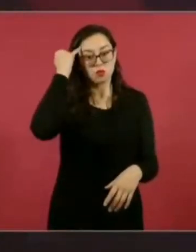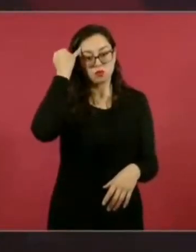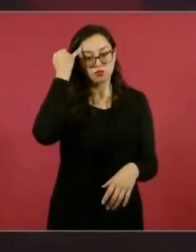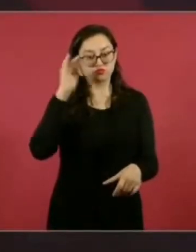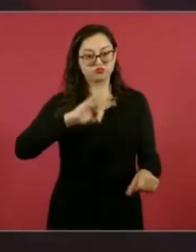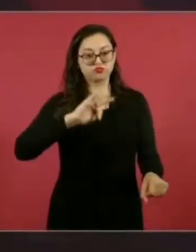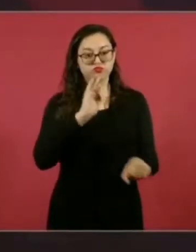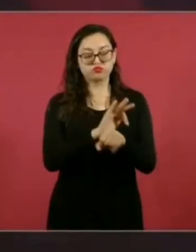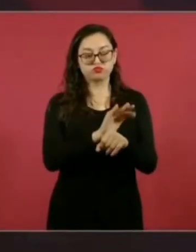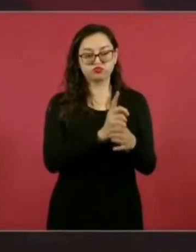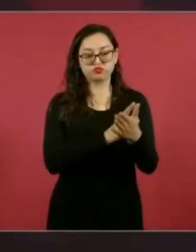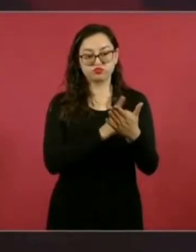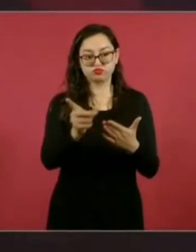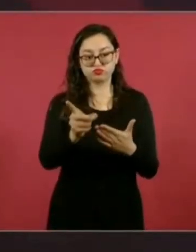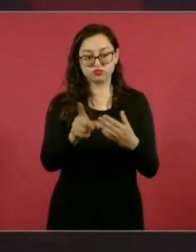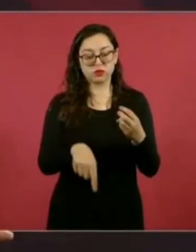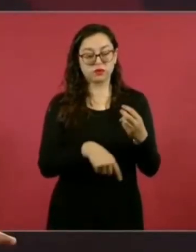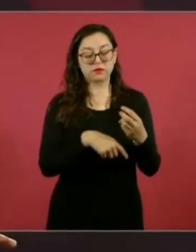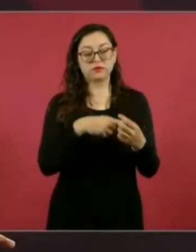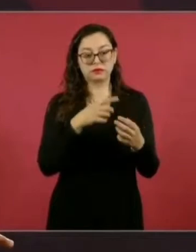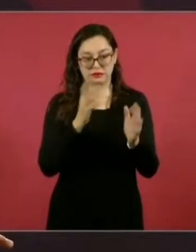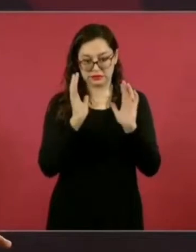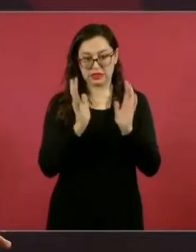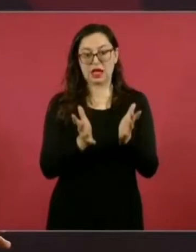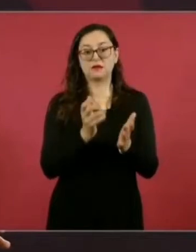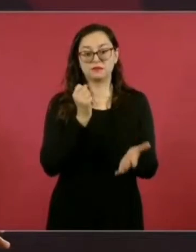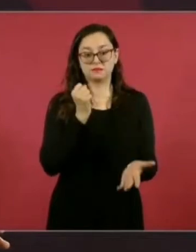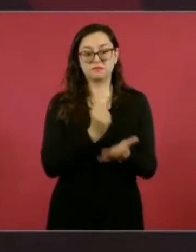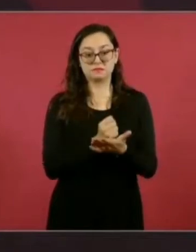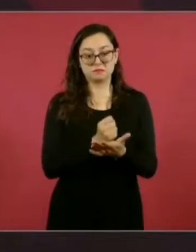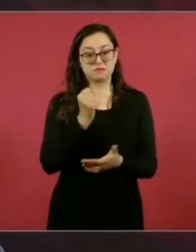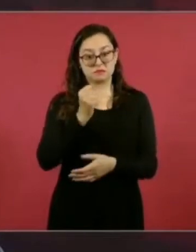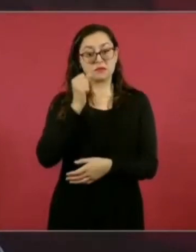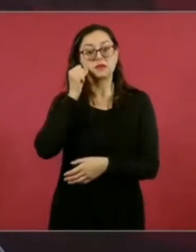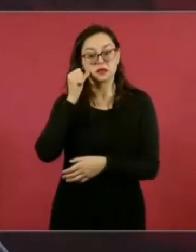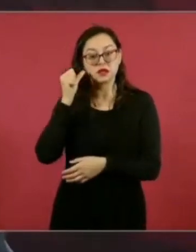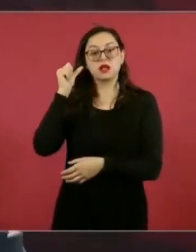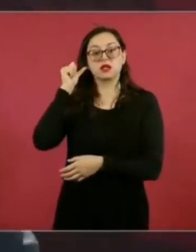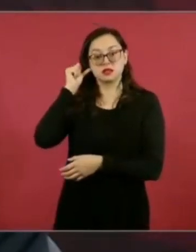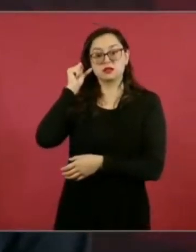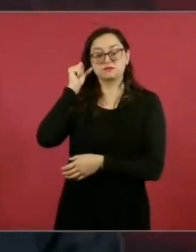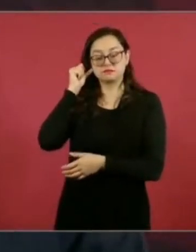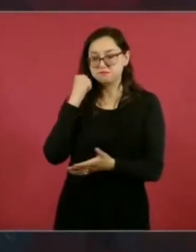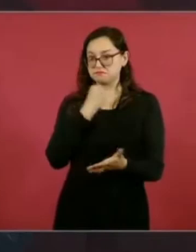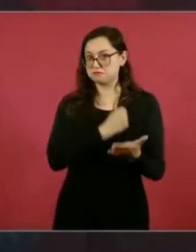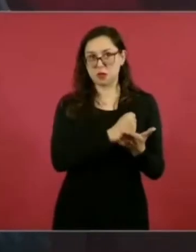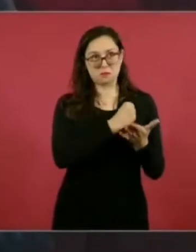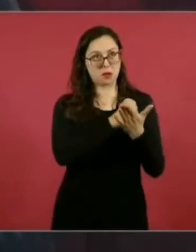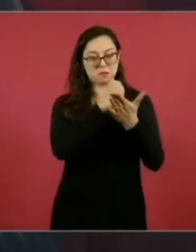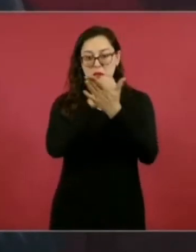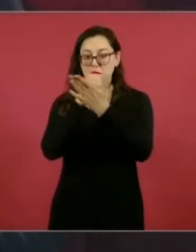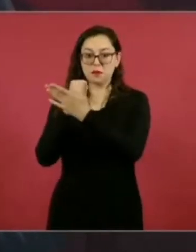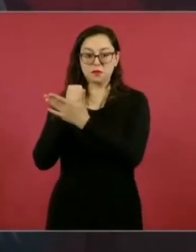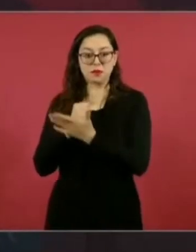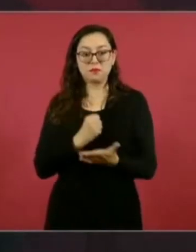de México, que ya ayer se aprobó.